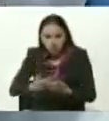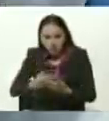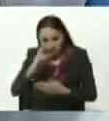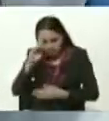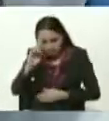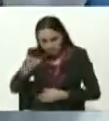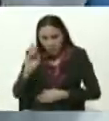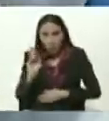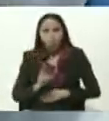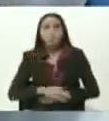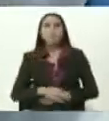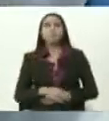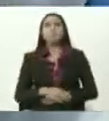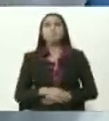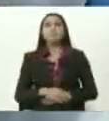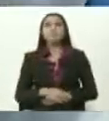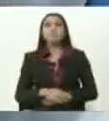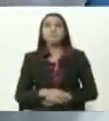mascarilla.